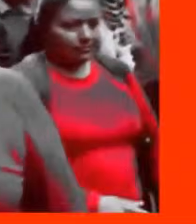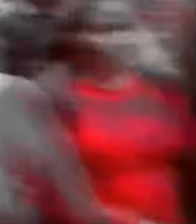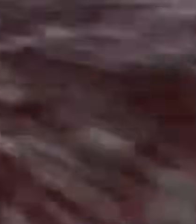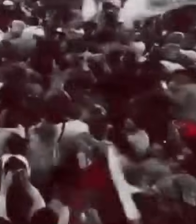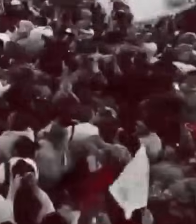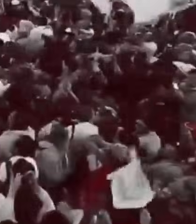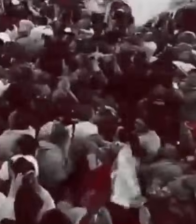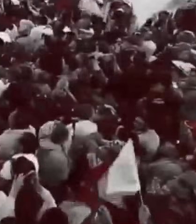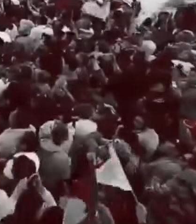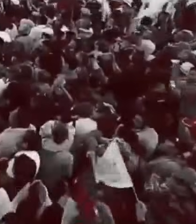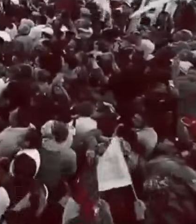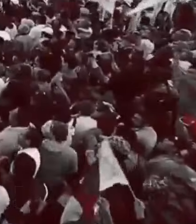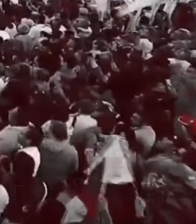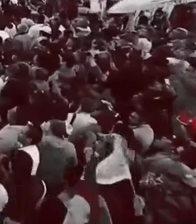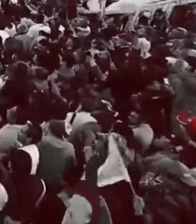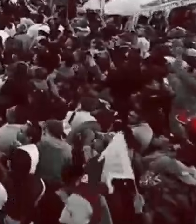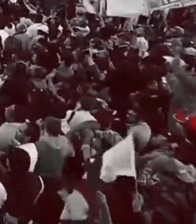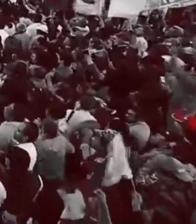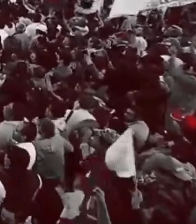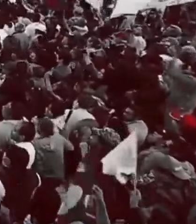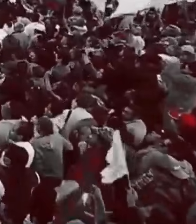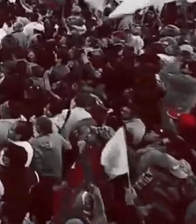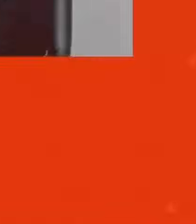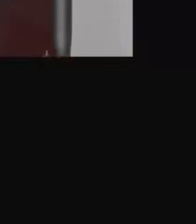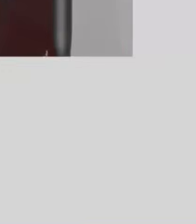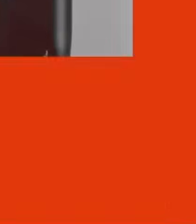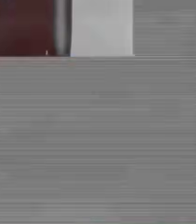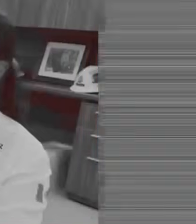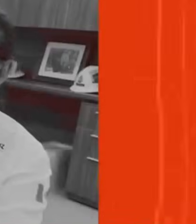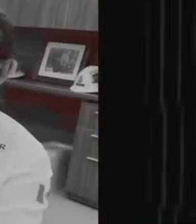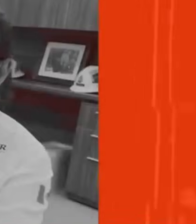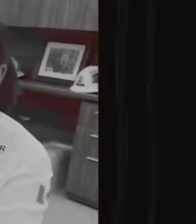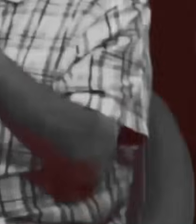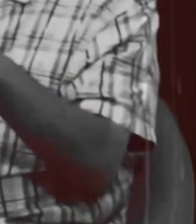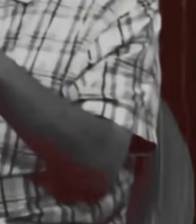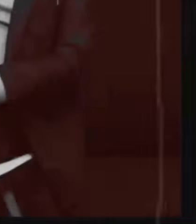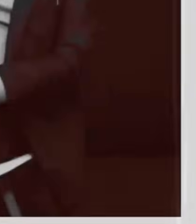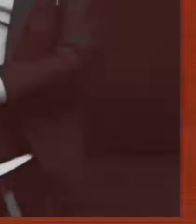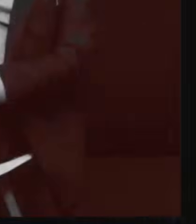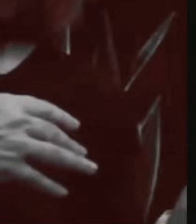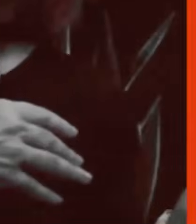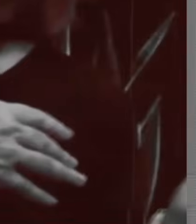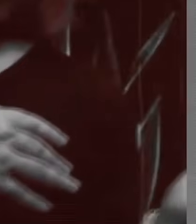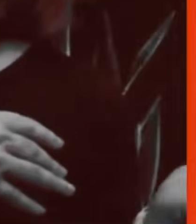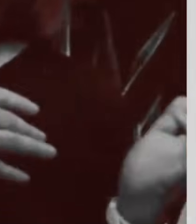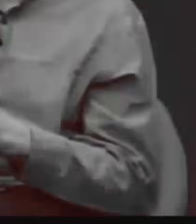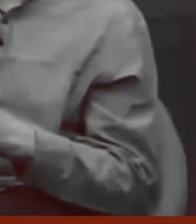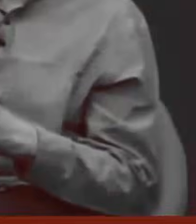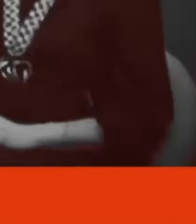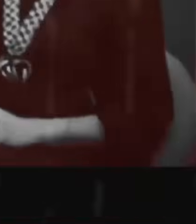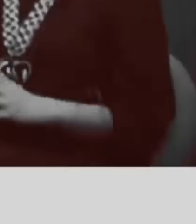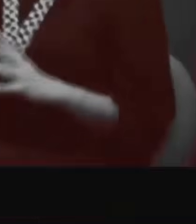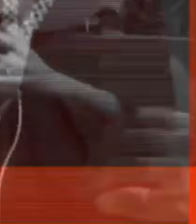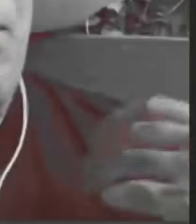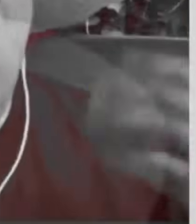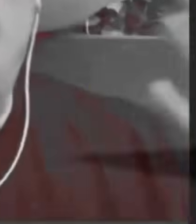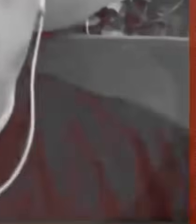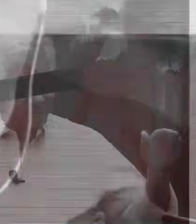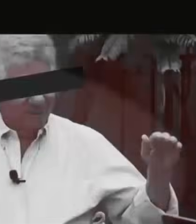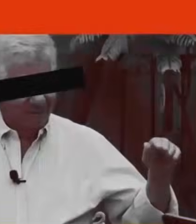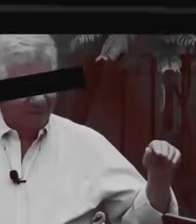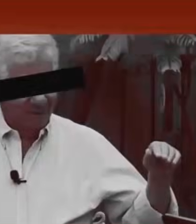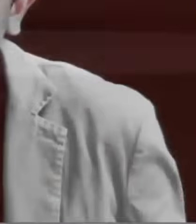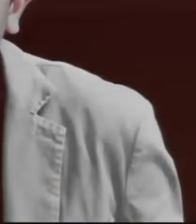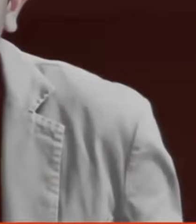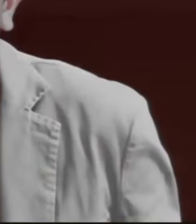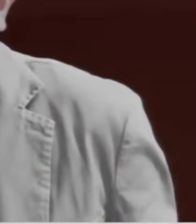persecución? Porque un pueblo que ignora no puede ser feliz. Una prensa y otra prensa. ¿Cuál vas a elegir? ¿Cuál